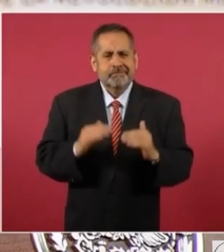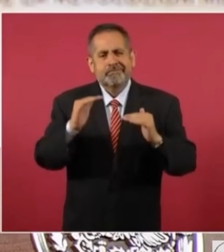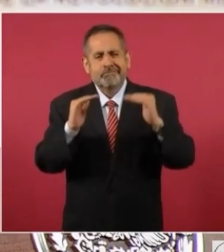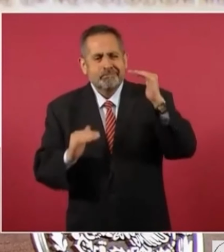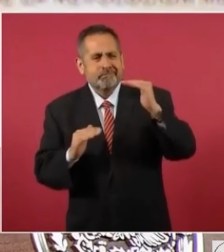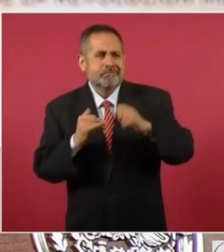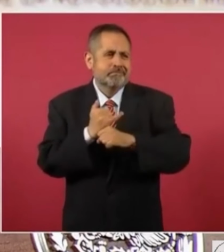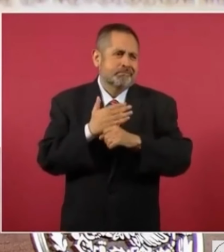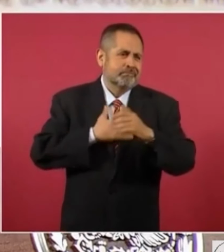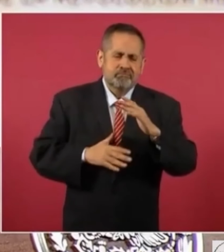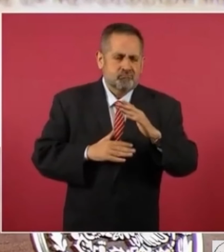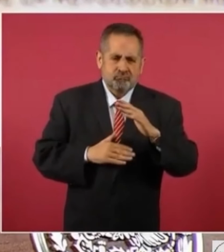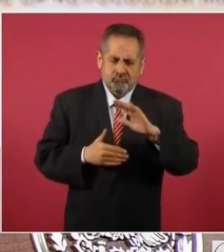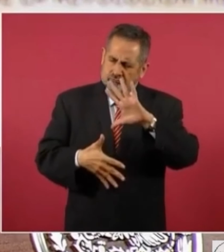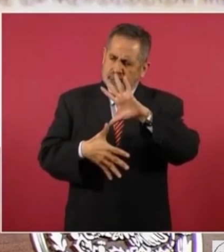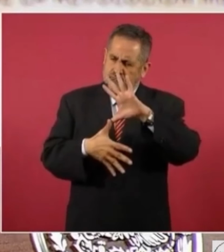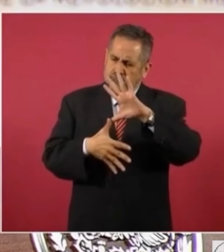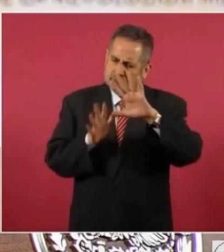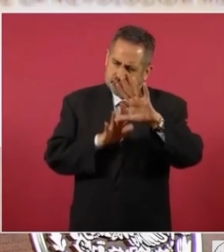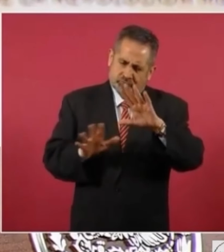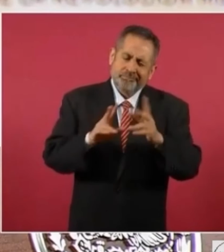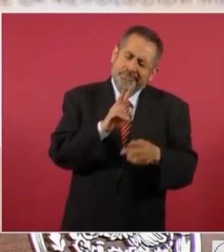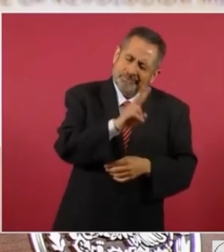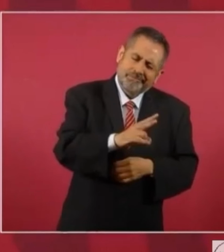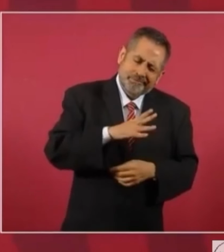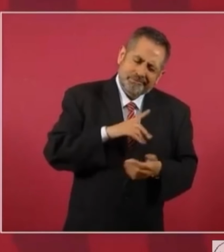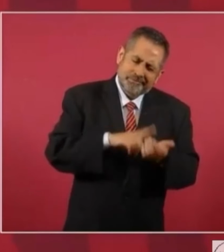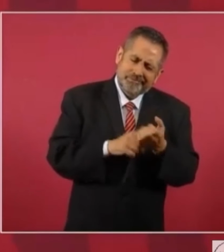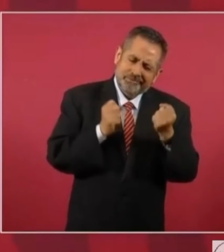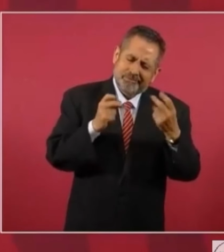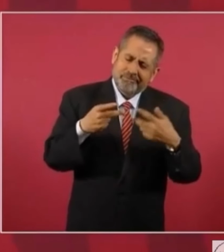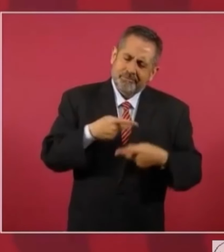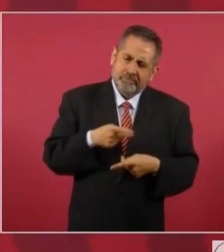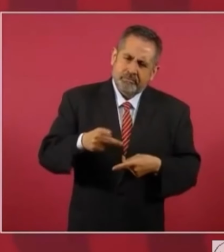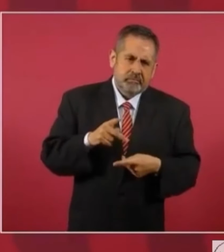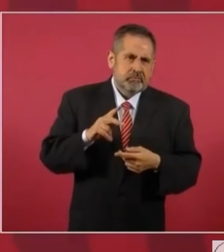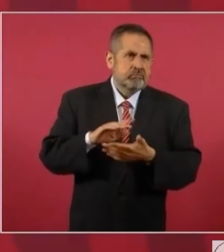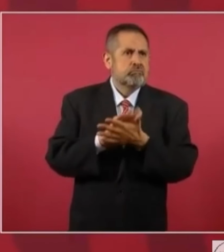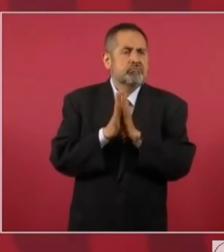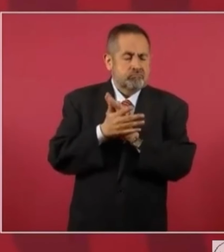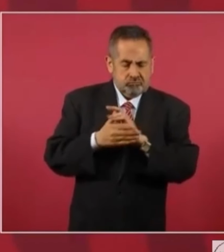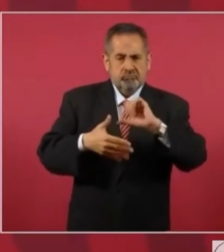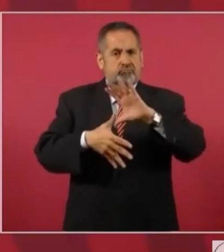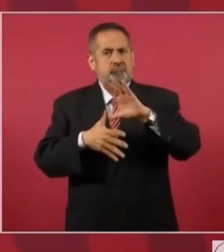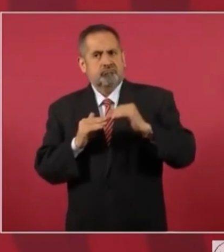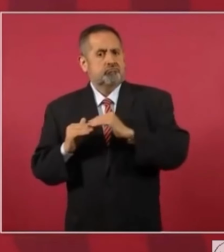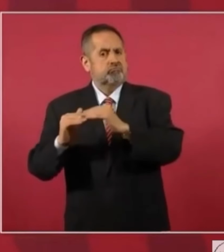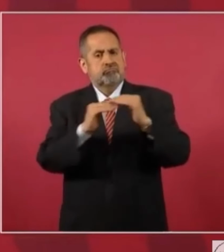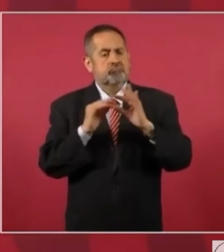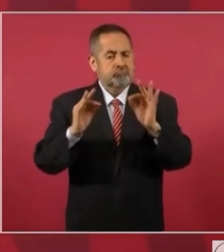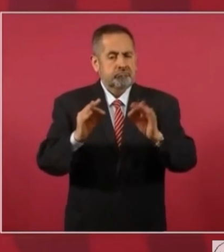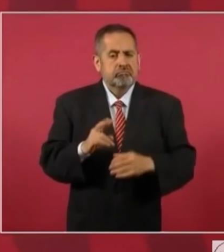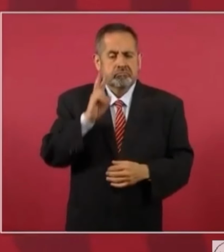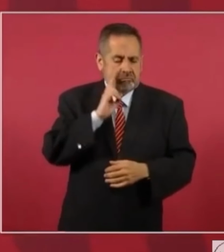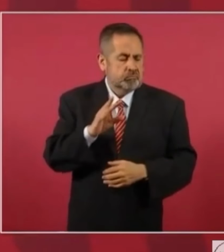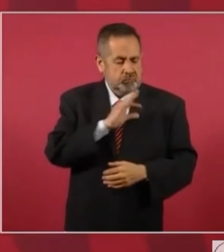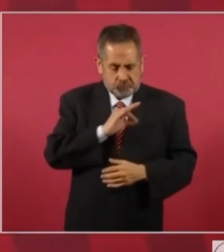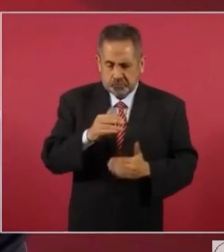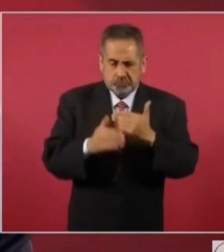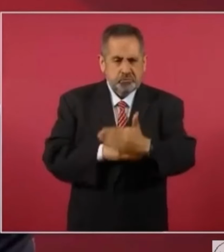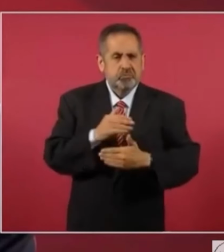desigualdad, como desgraciadamente lo es, y de pobreza, ¿no? Entonces, sí podemos lograr